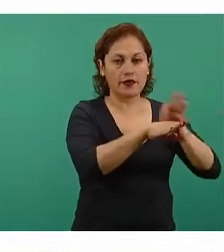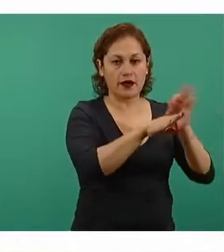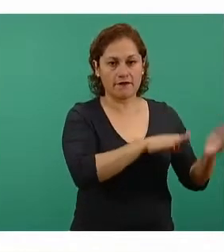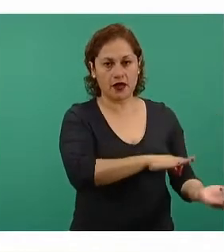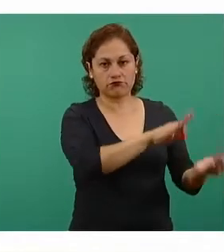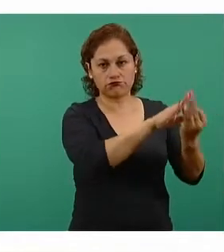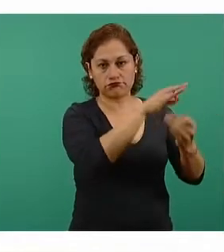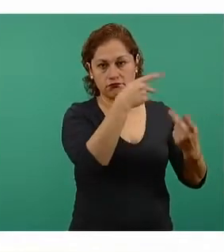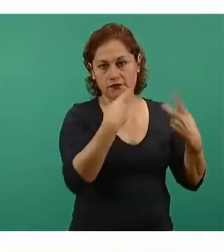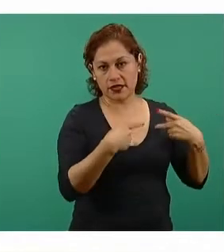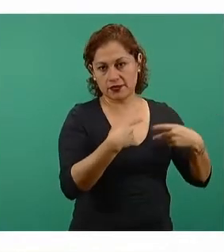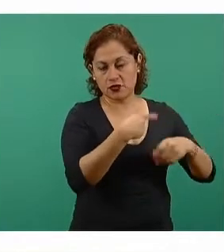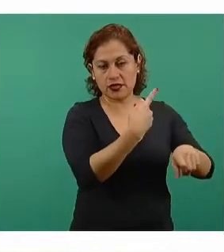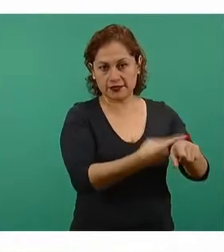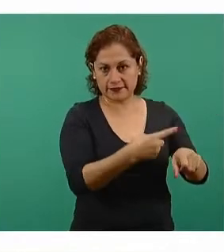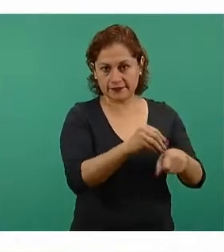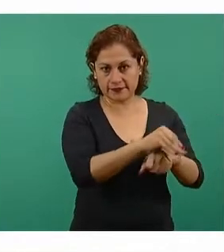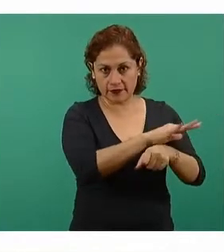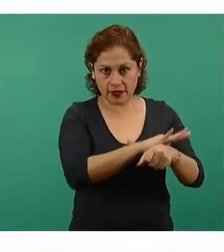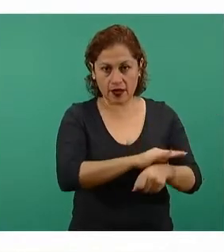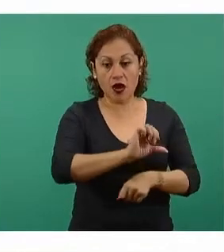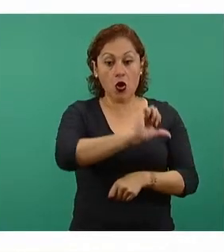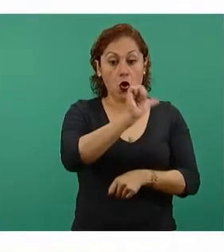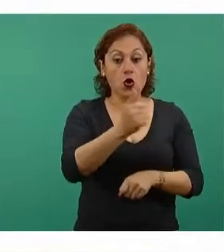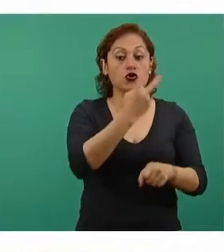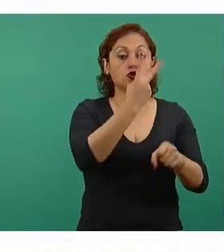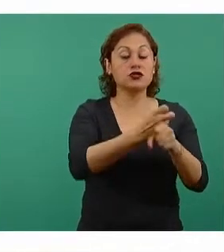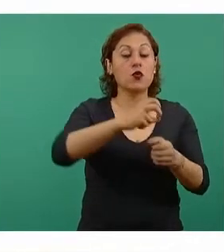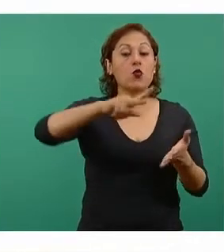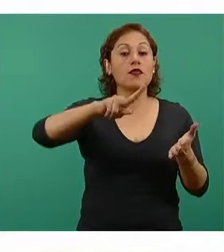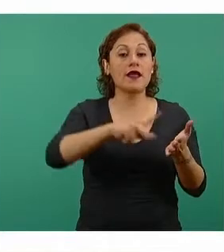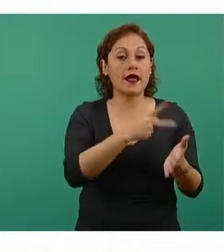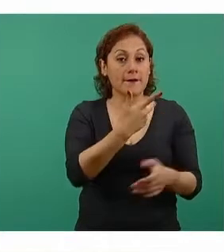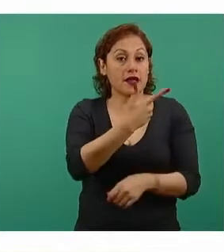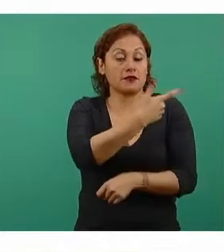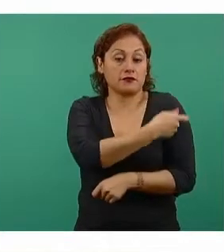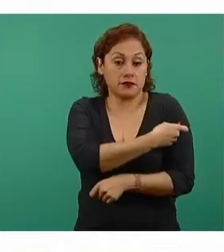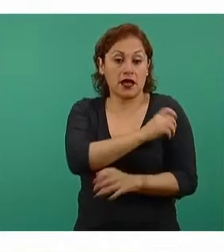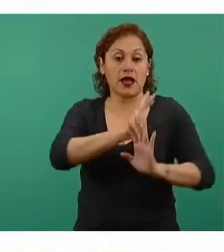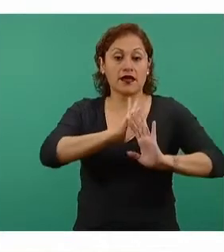línea, y tenemos ya segundas dosis aplicadas en